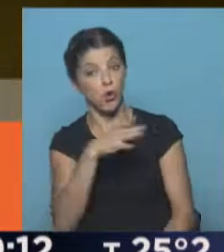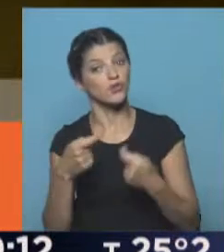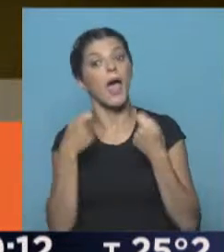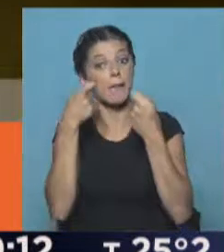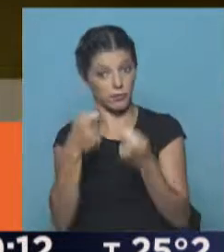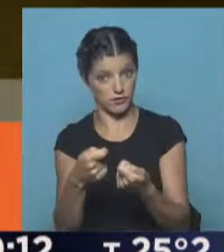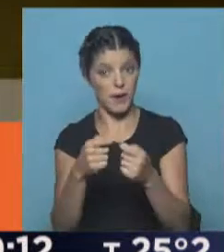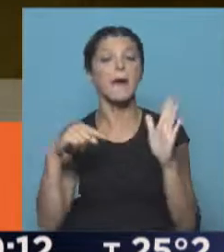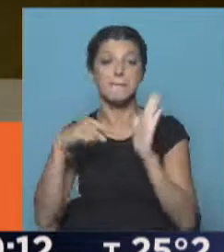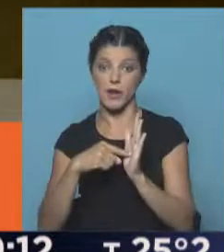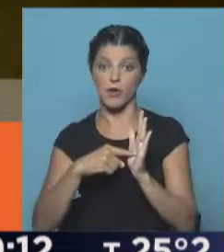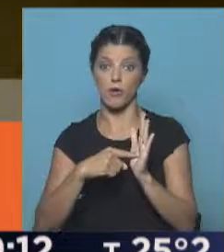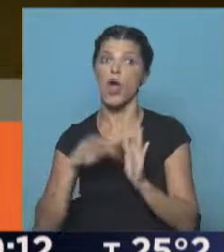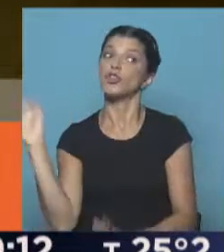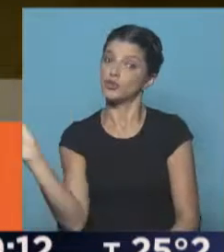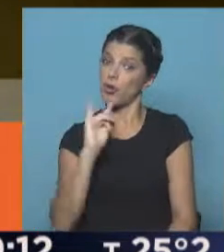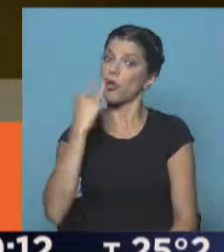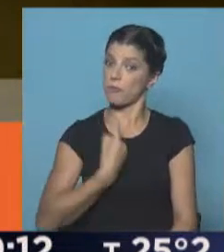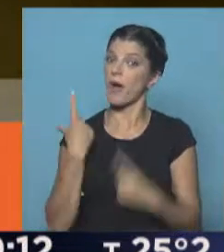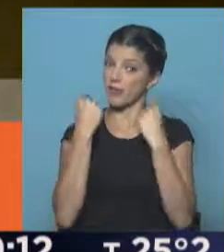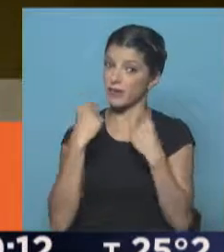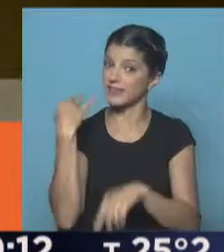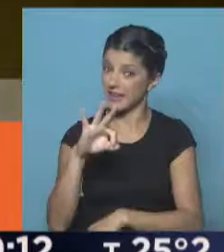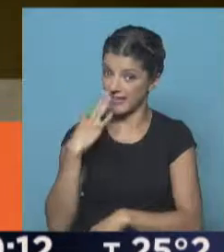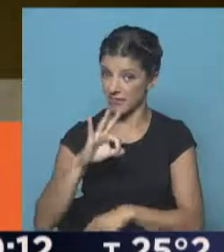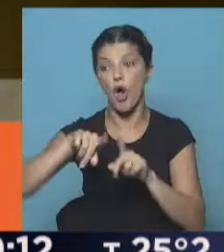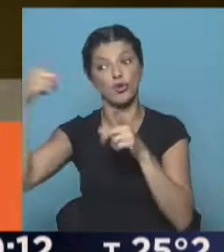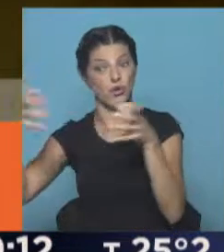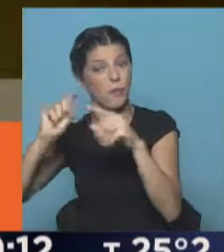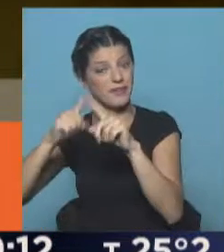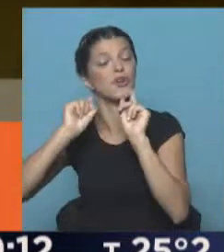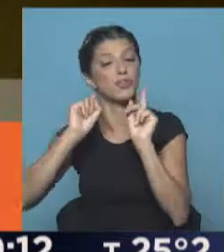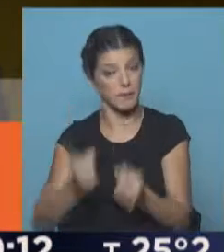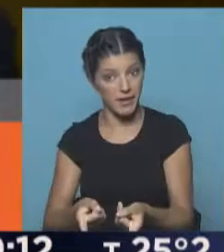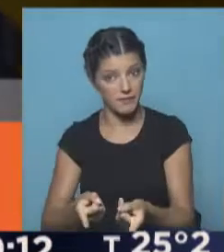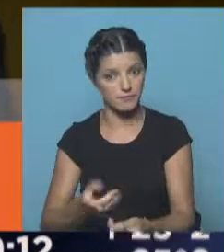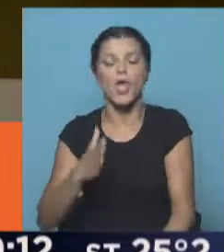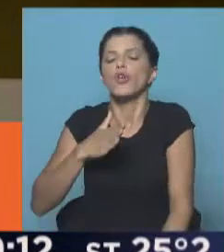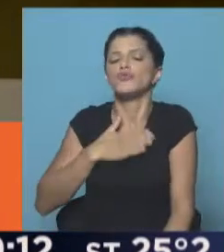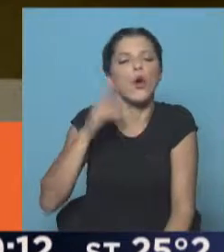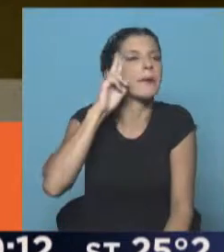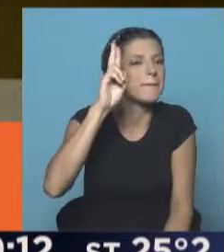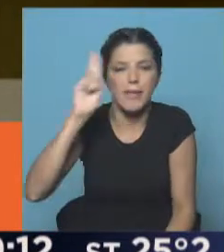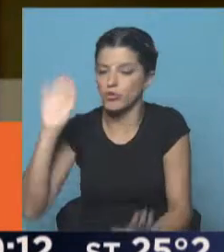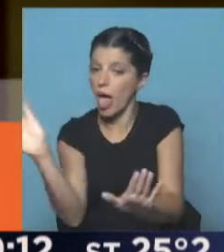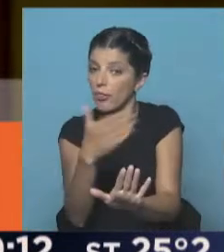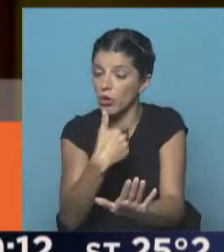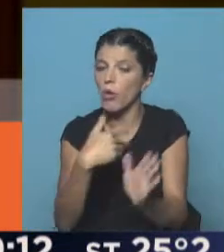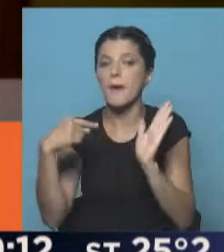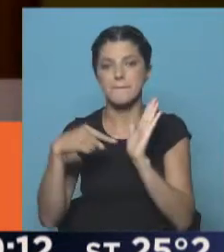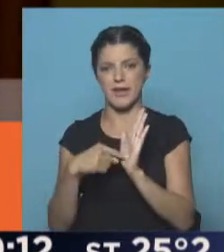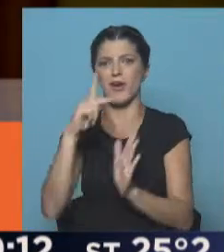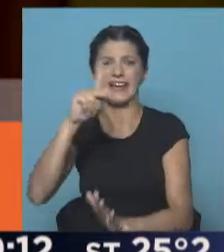la autocrítica tienen que hacérsela a los muchachos del frente, porque yo respeto a todos, soy muy plural, pero